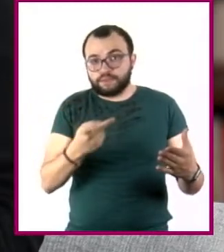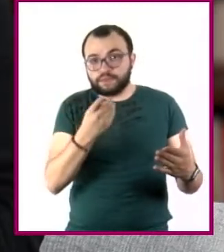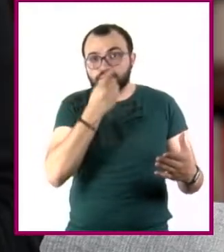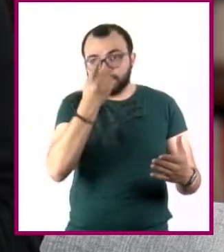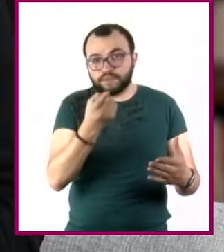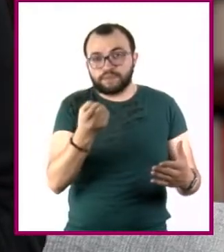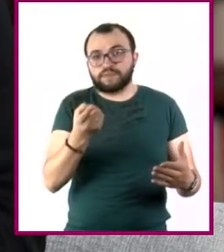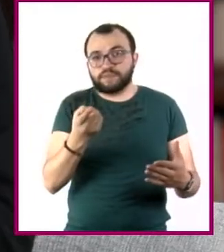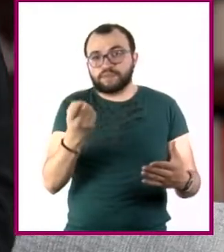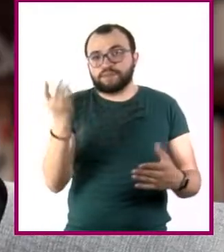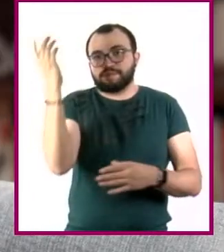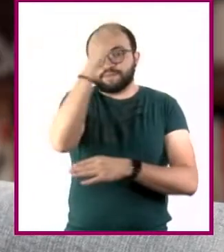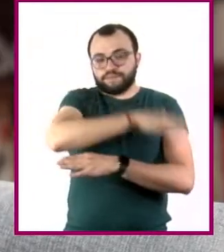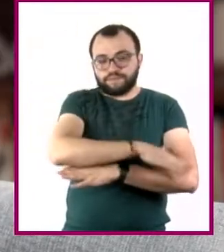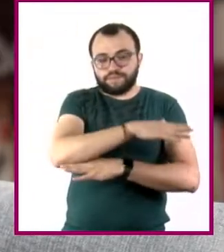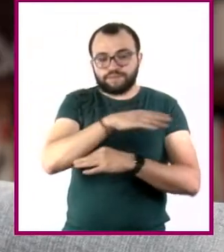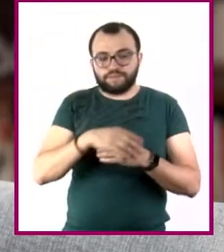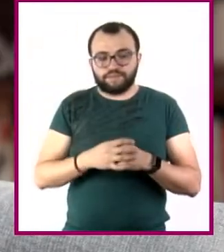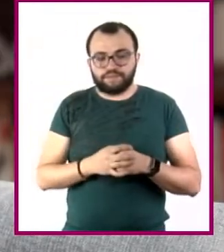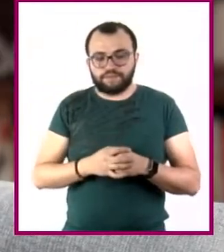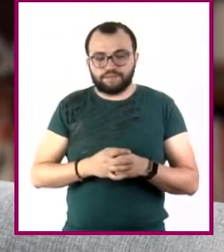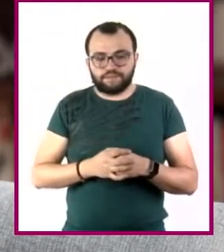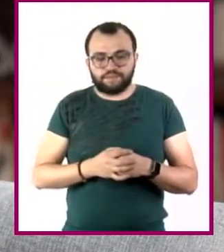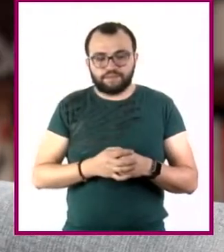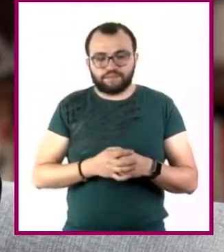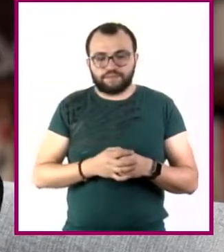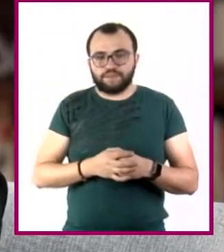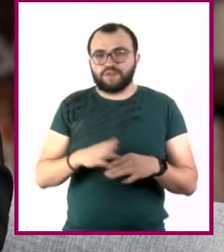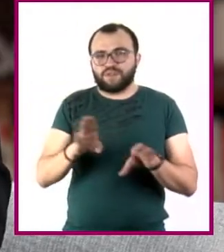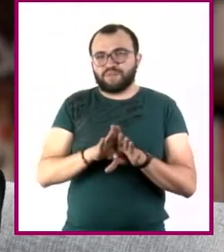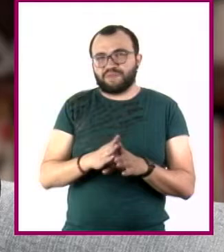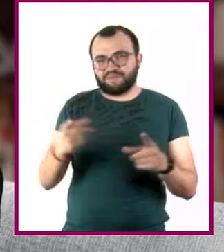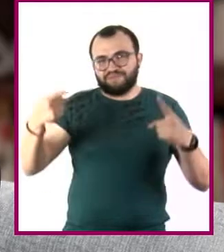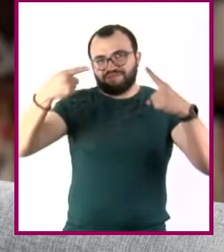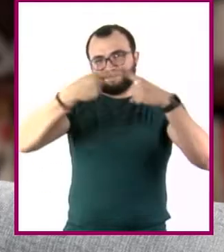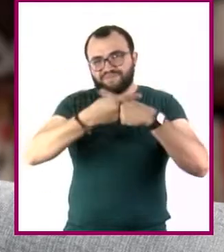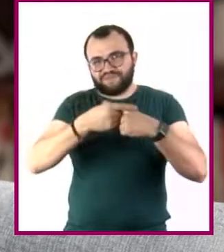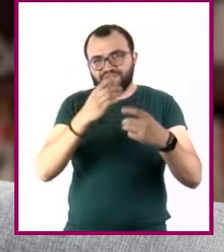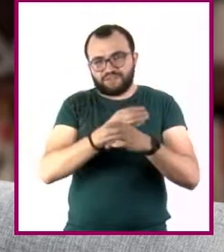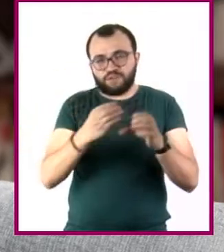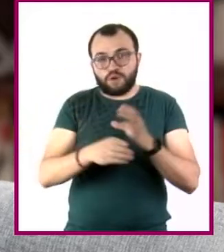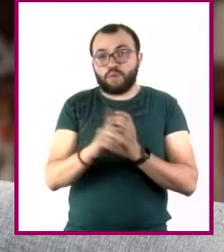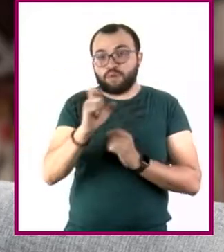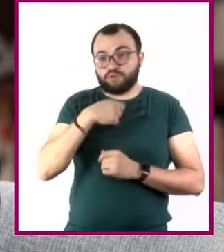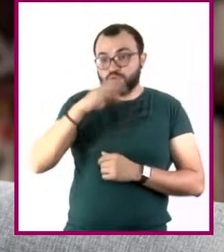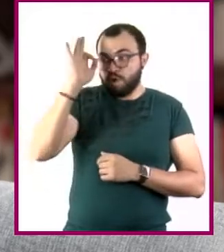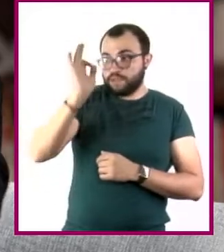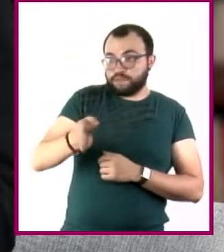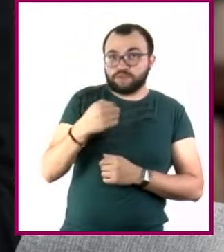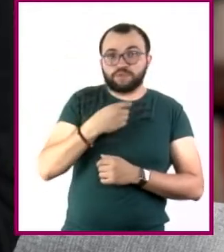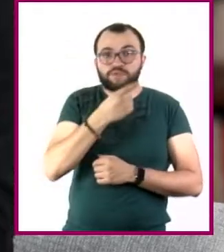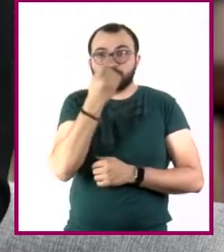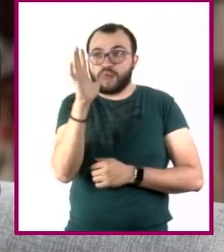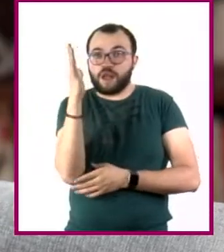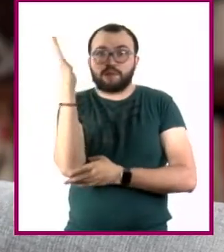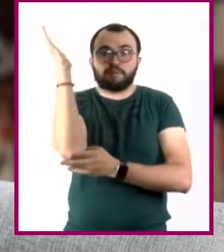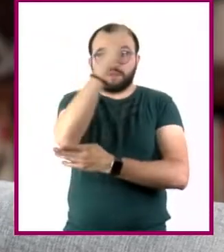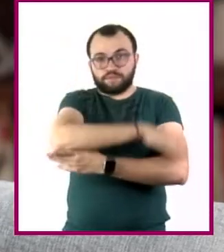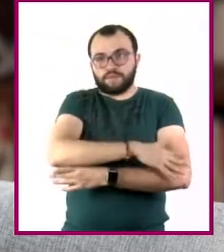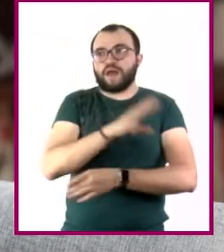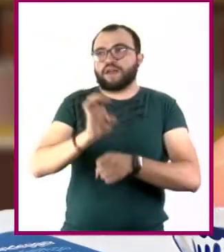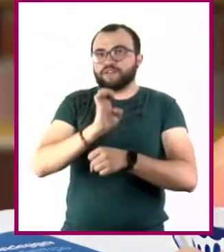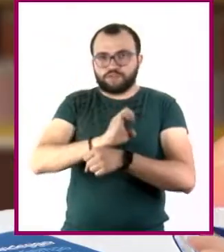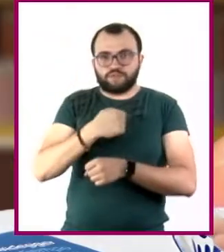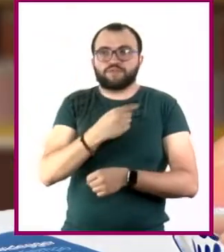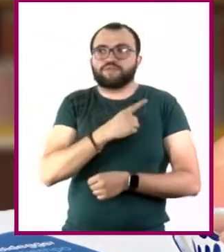acepto esta suposición, pero digo que no se cayó, me contradigo. Así que, si acepto que el árbol se cayó, pues tengo que decir que sí se